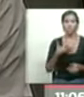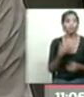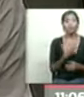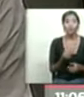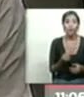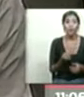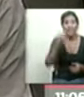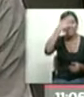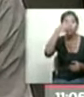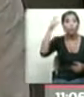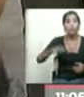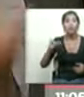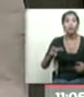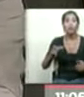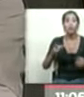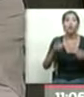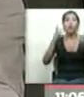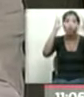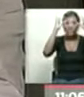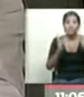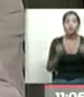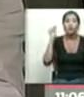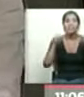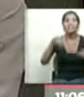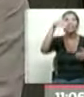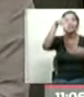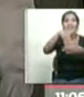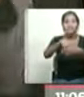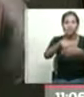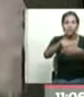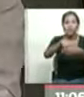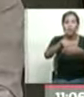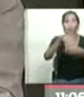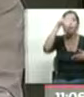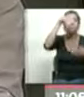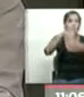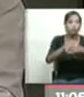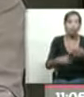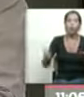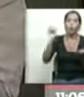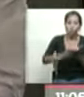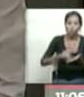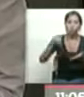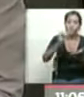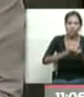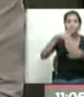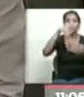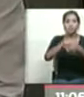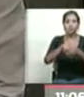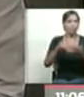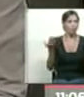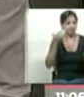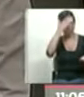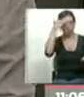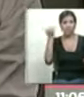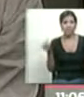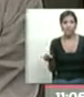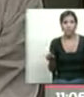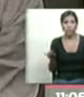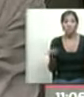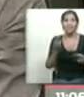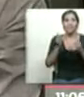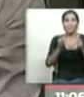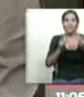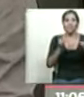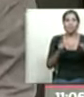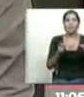pueblo lo decidió así, en elecciones. Votó una y otra vez. ¿O es que acaso nos olvidamos de las personas